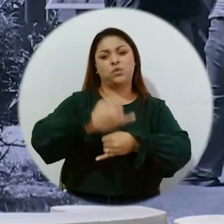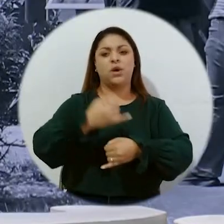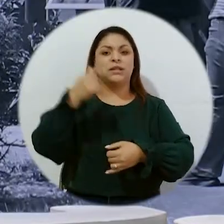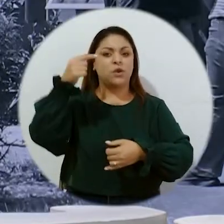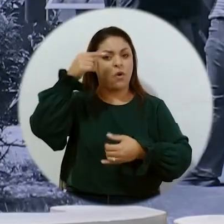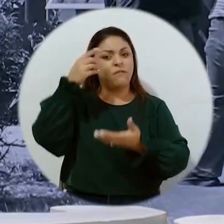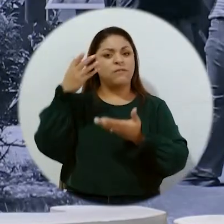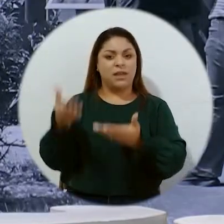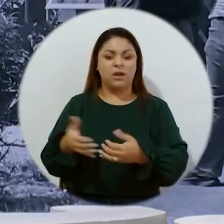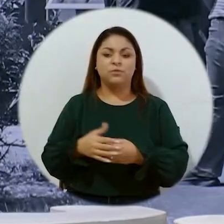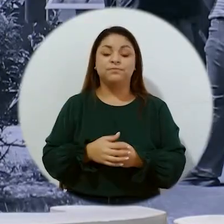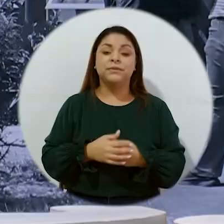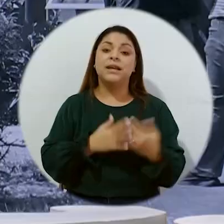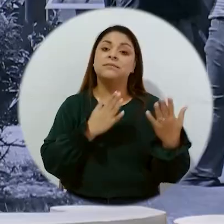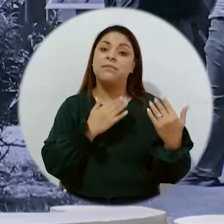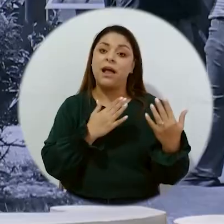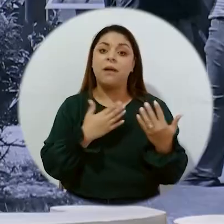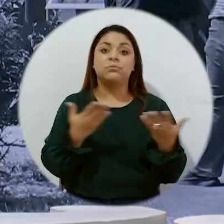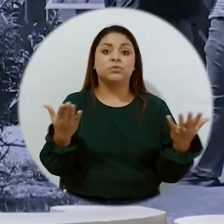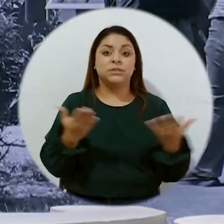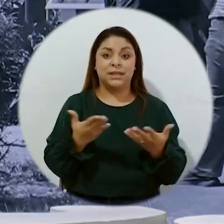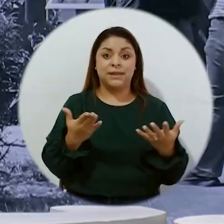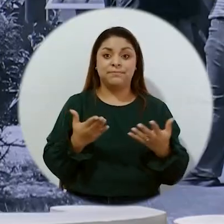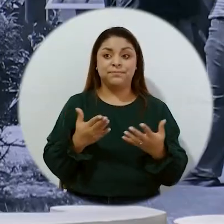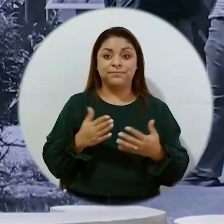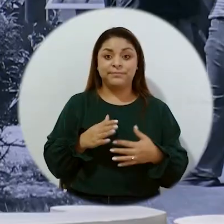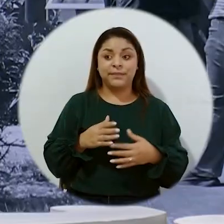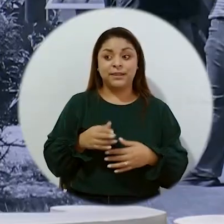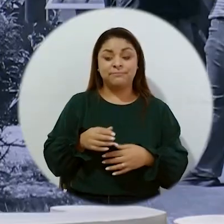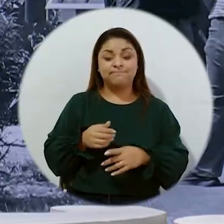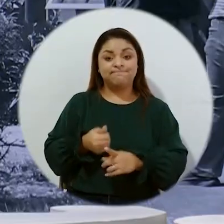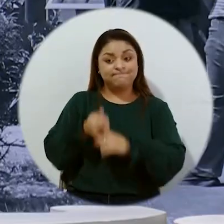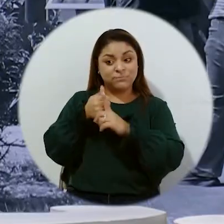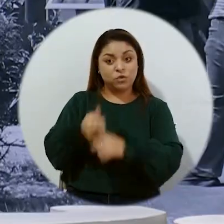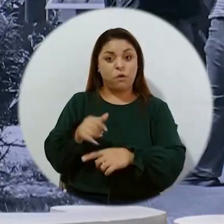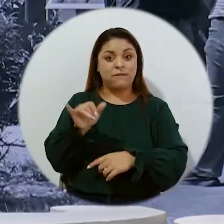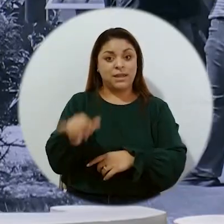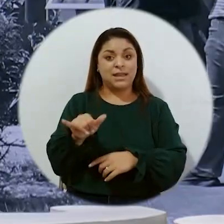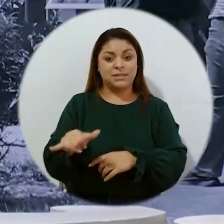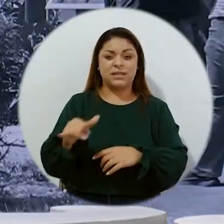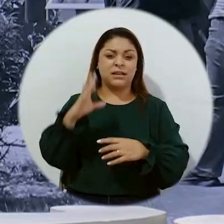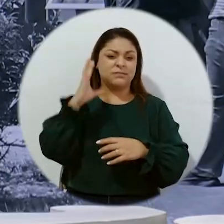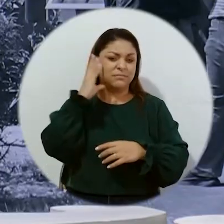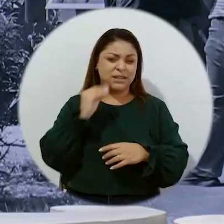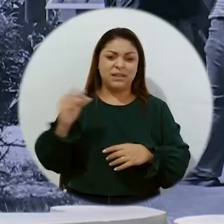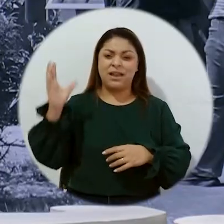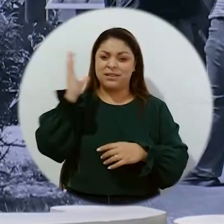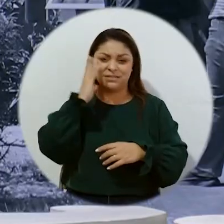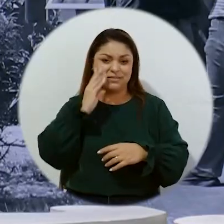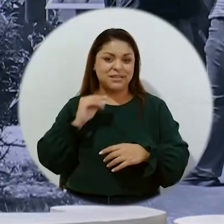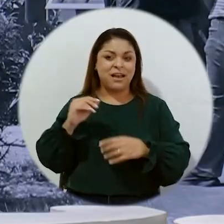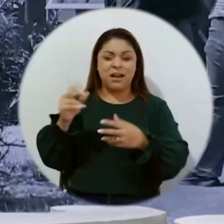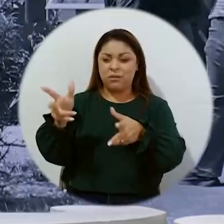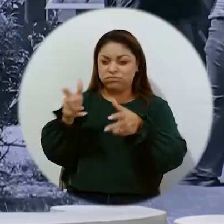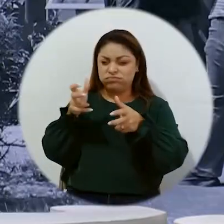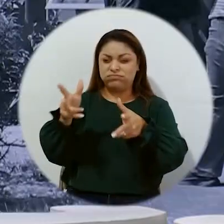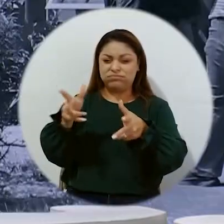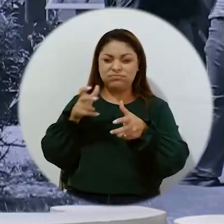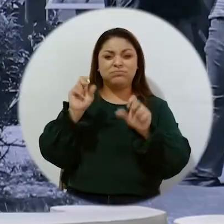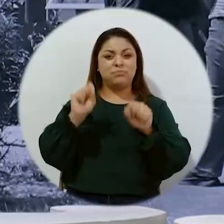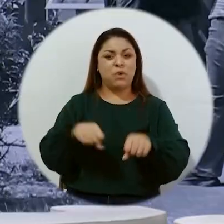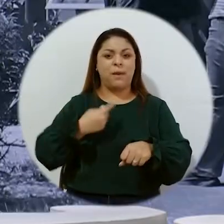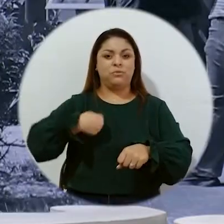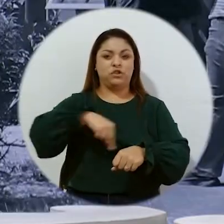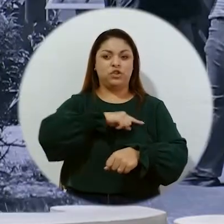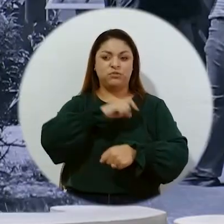instituciones del Estado, y esperamos que con base en toda esta experiencia podamos no solo hacer